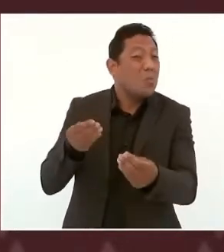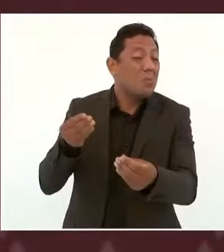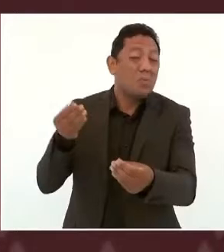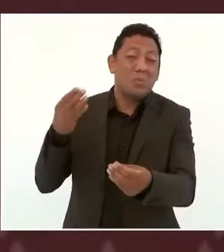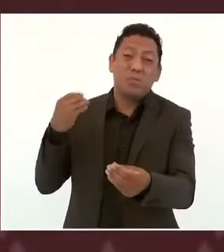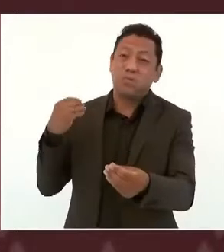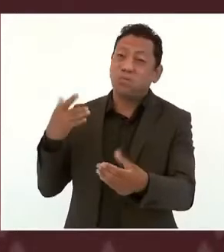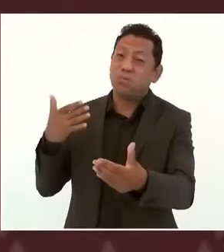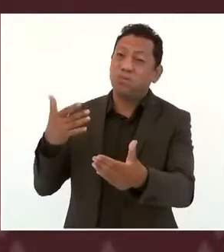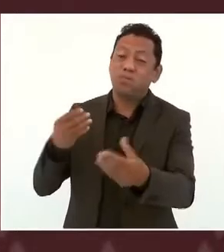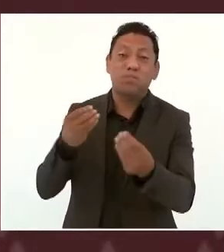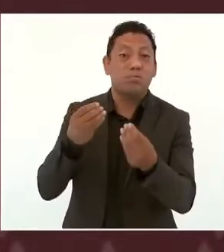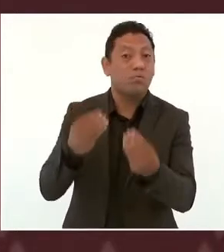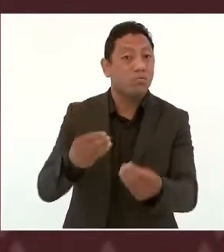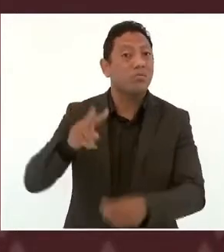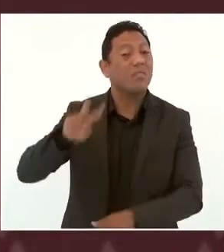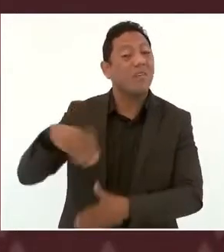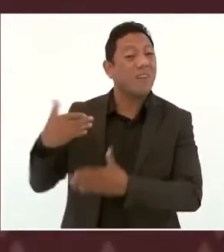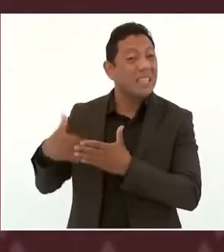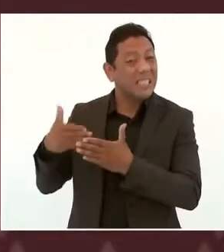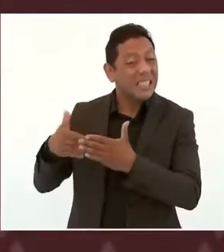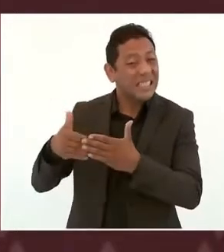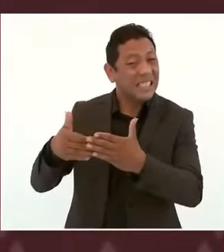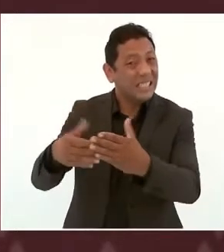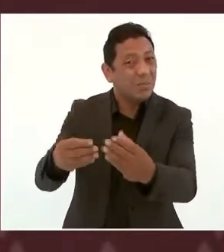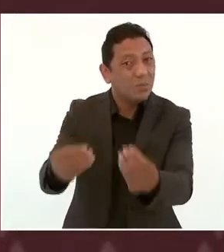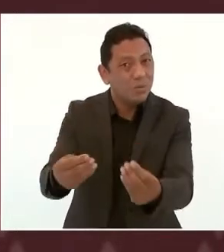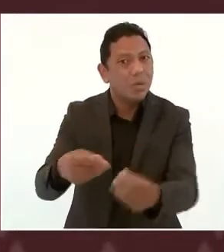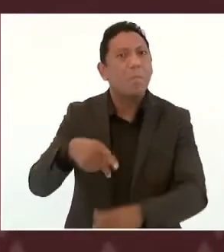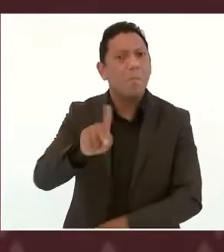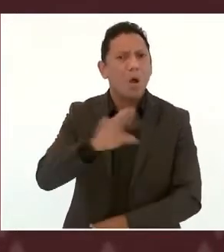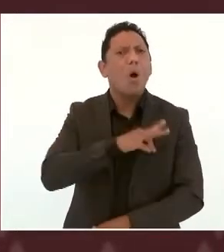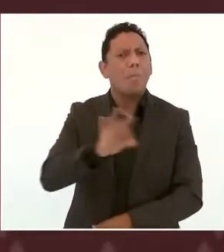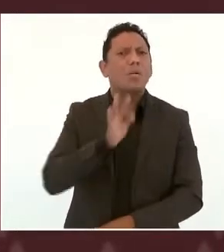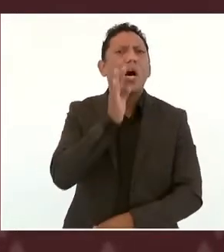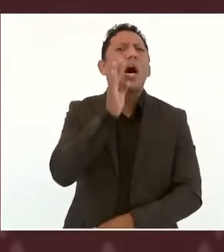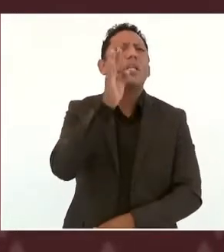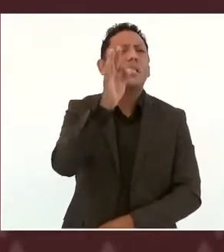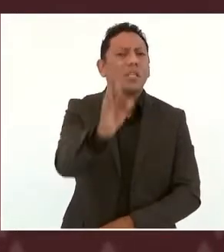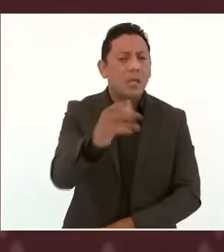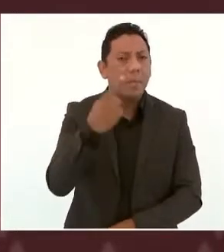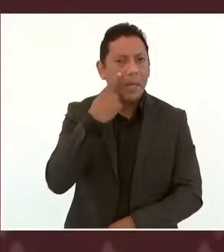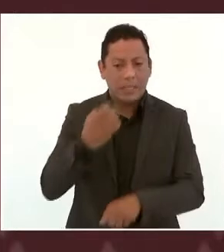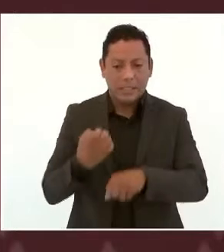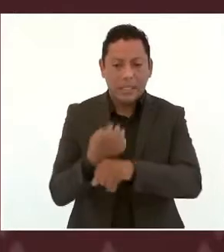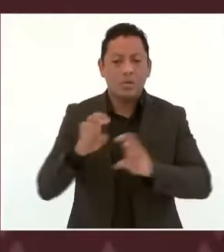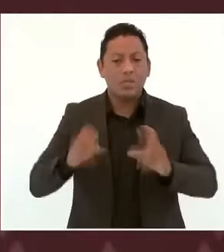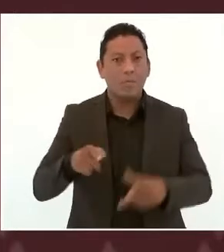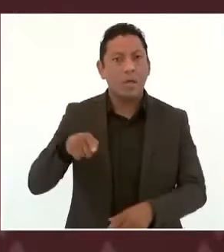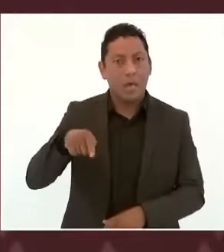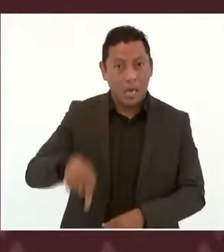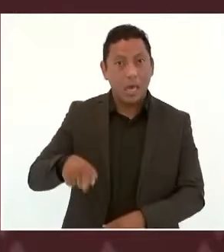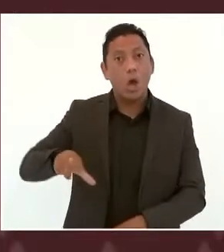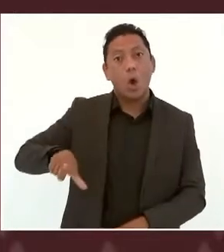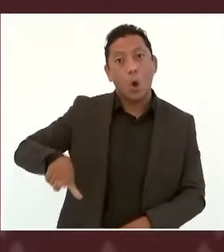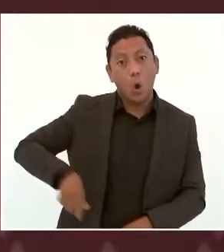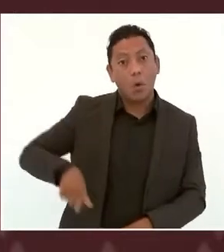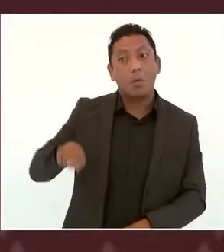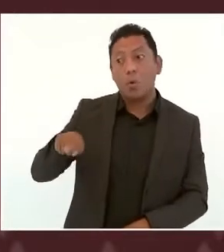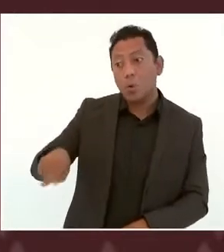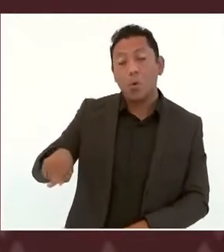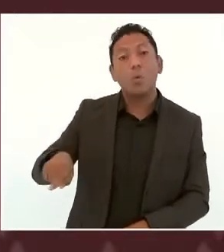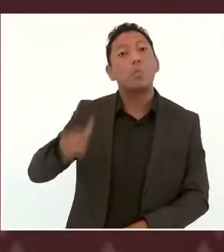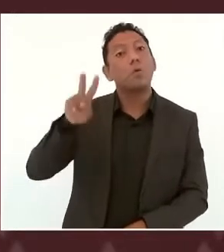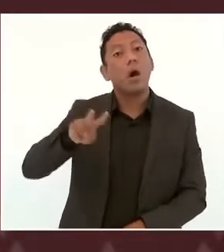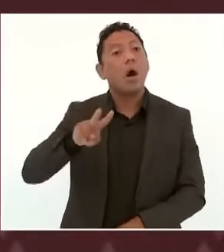rezago. Sin embargo, puedo decir que en Chiapas nuestro gobierno está